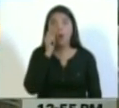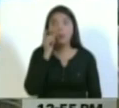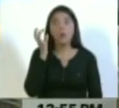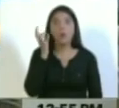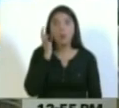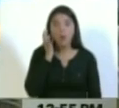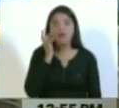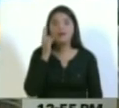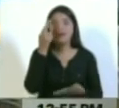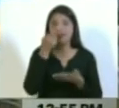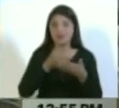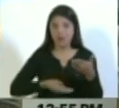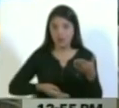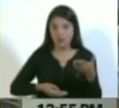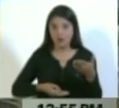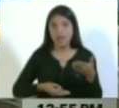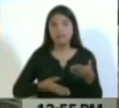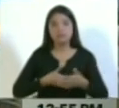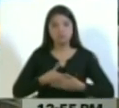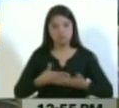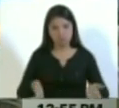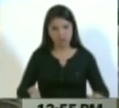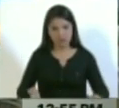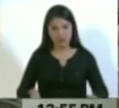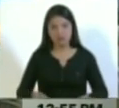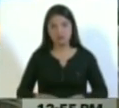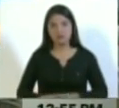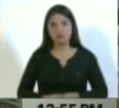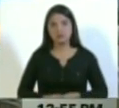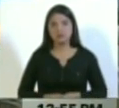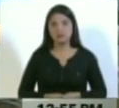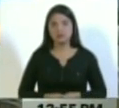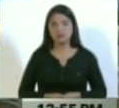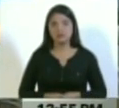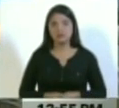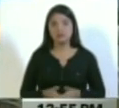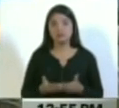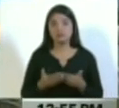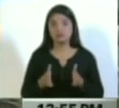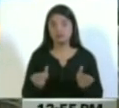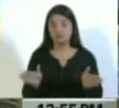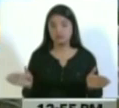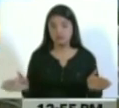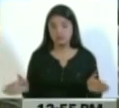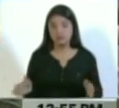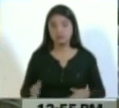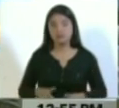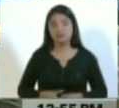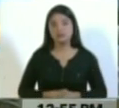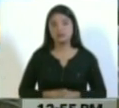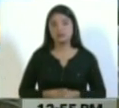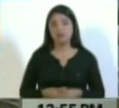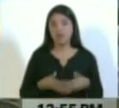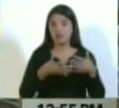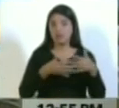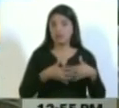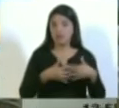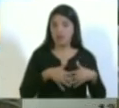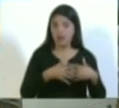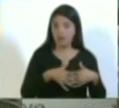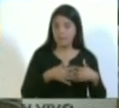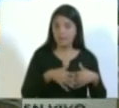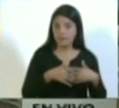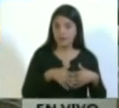registrador o registradora que se preste a la apertura de empresa para